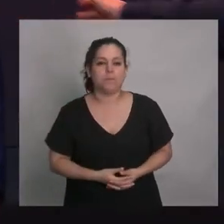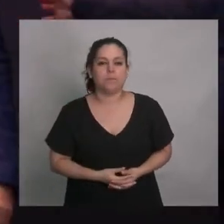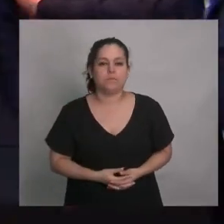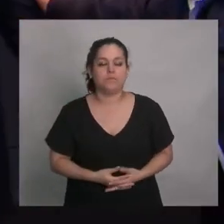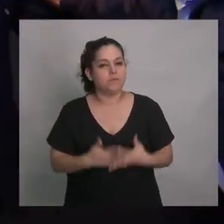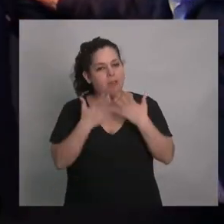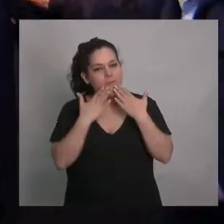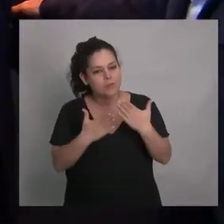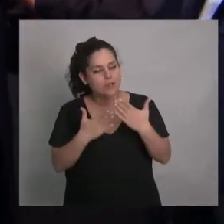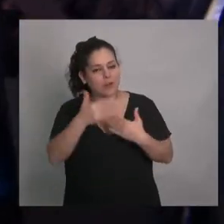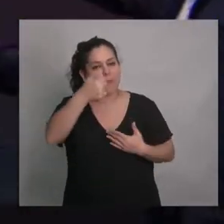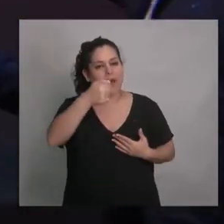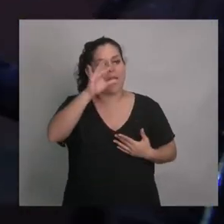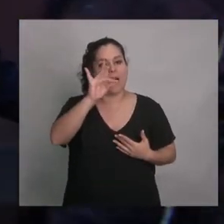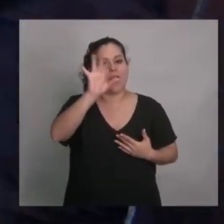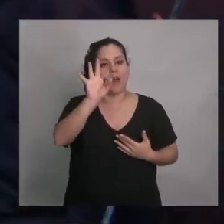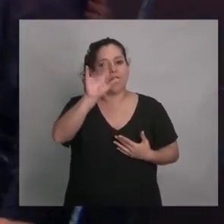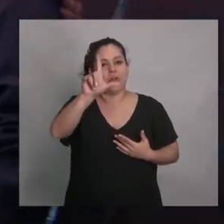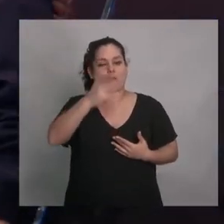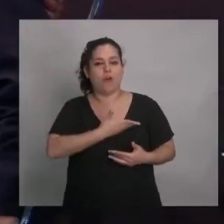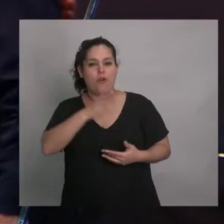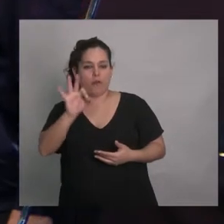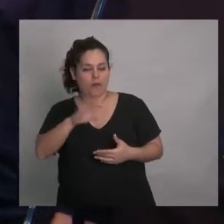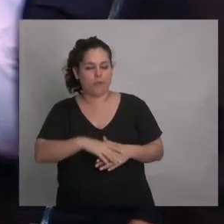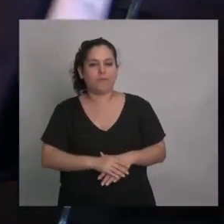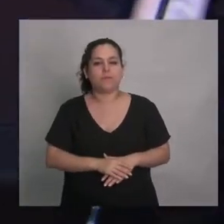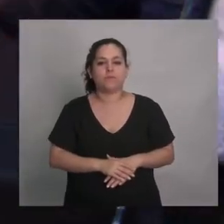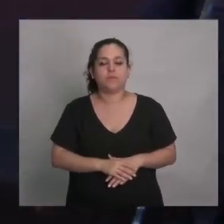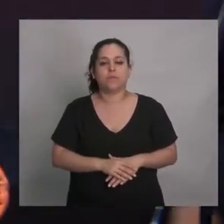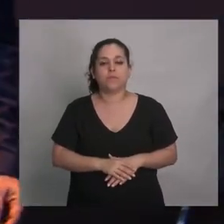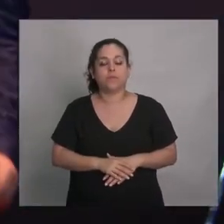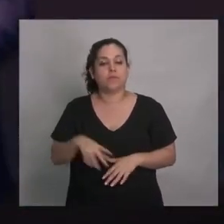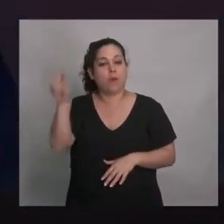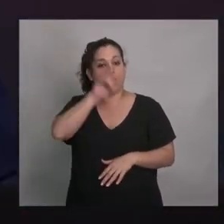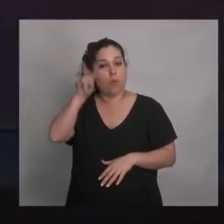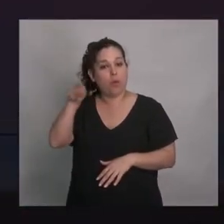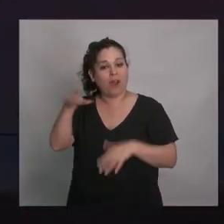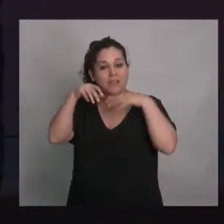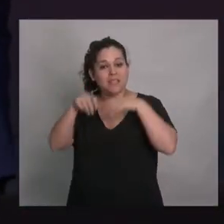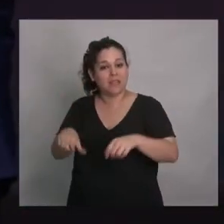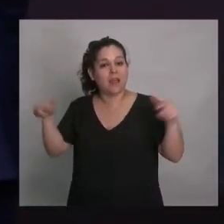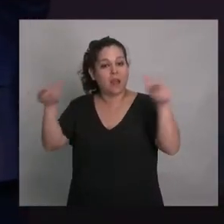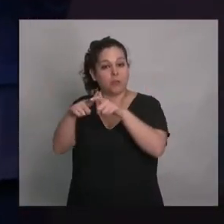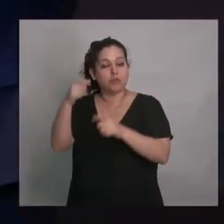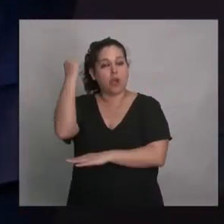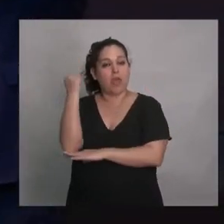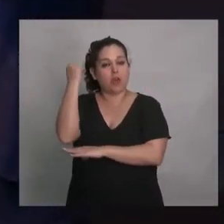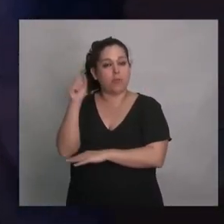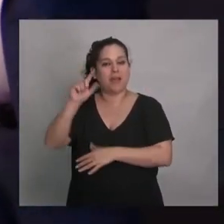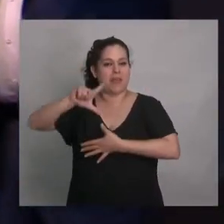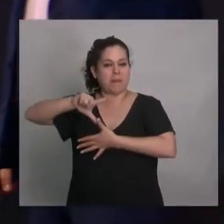muchas gracias a dos gracias a adolfo alicia bárcena es la secretaria de la comisión económica para américa